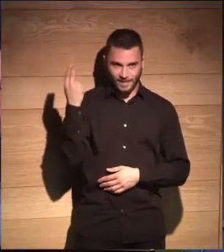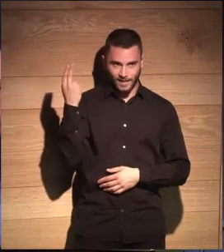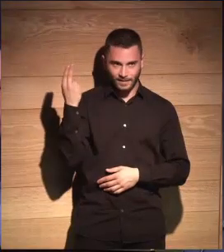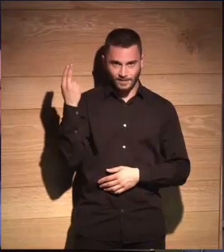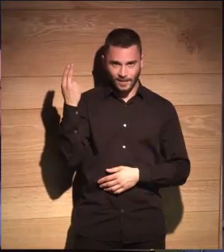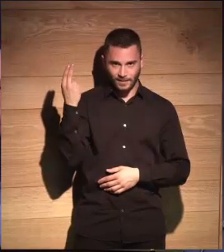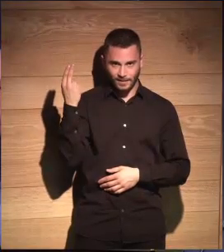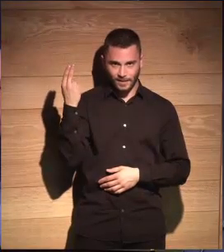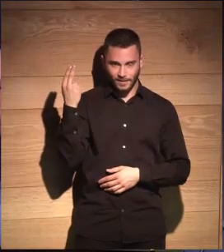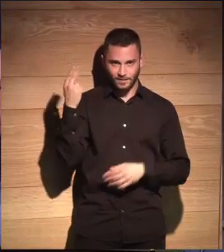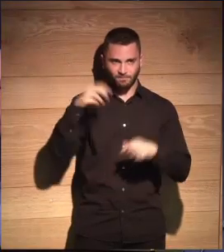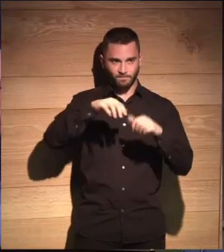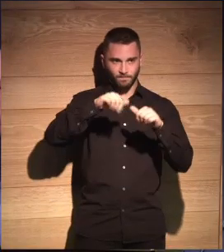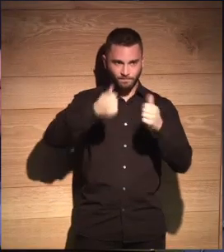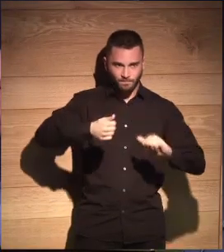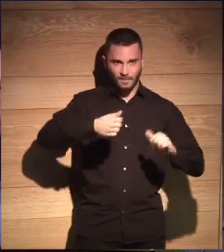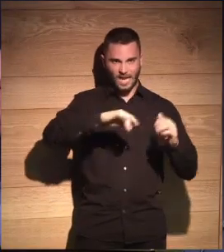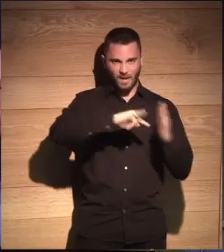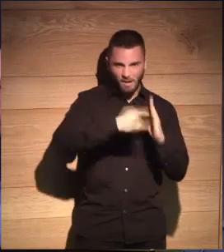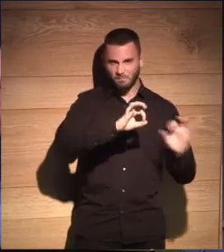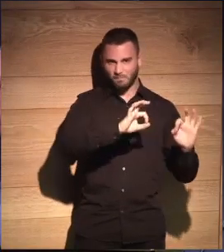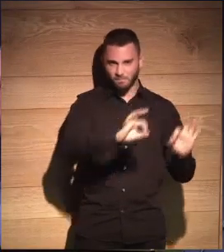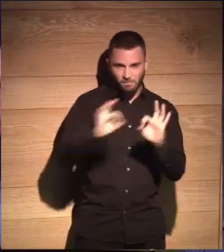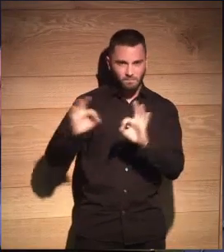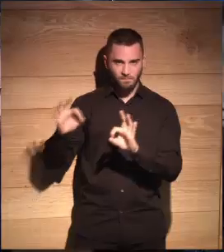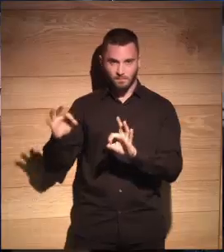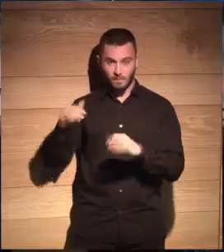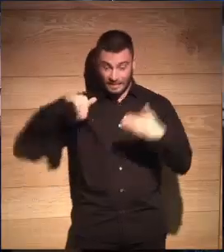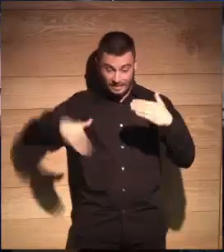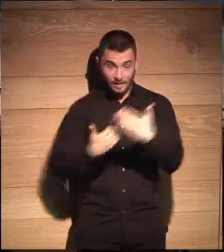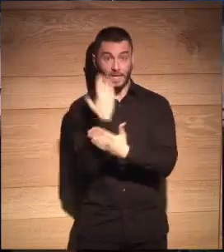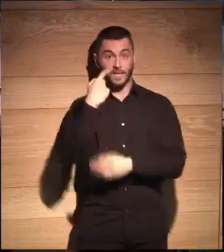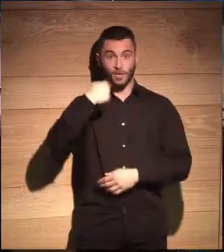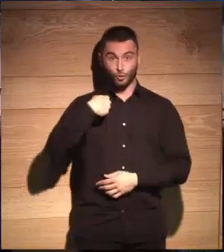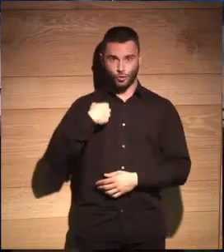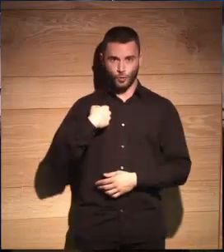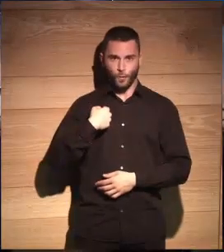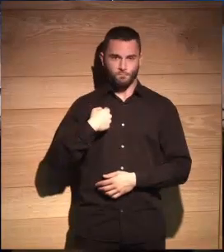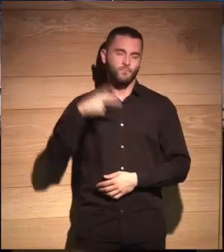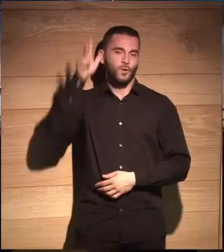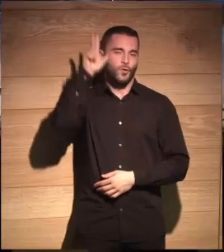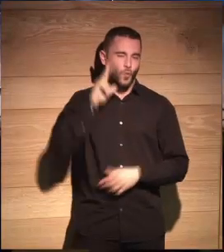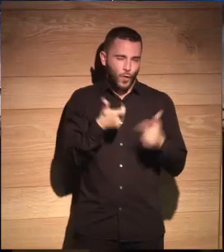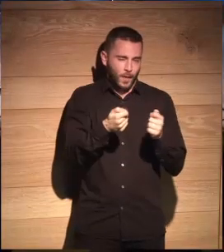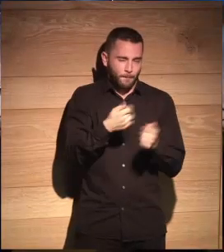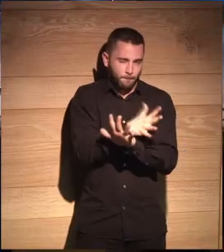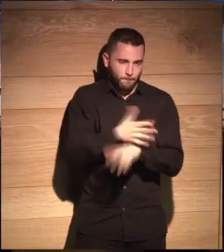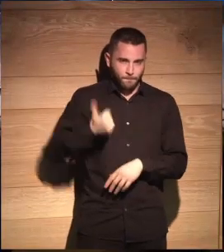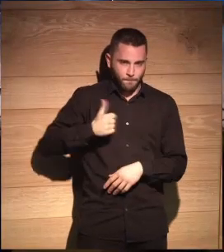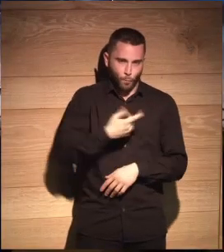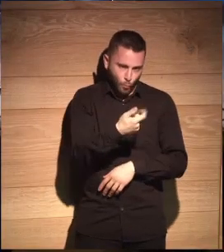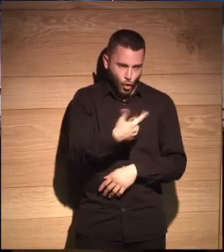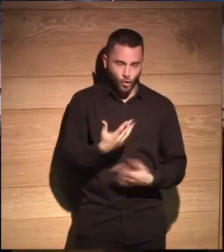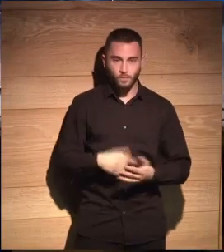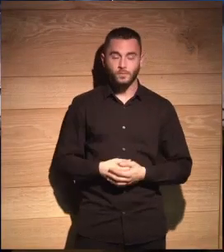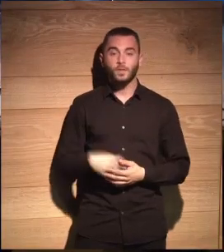el tipo de mecánicas que esta mañana he tenido... Hay el privilegio de poder jugar un poco de una aventura